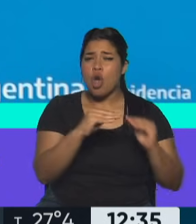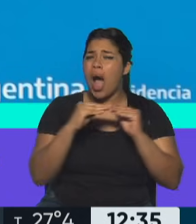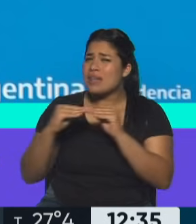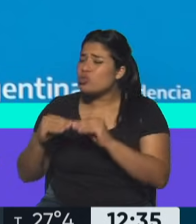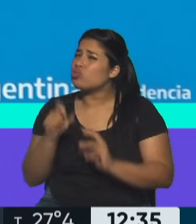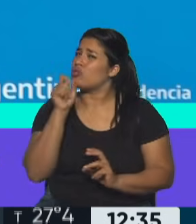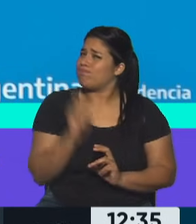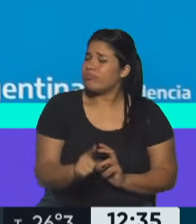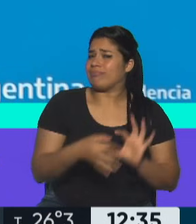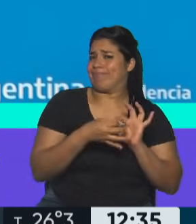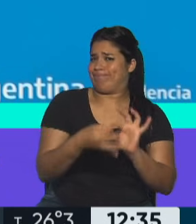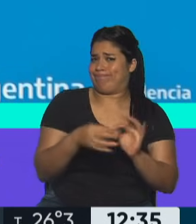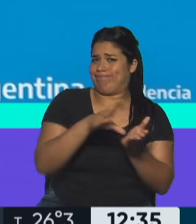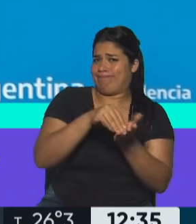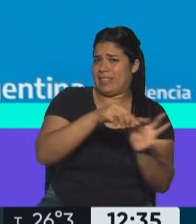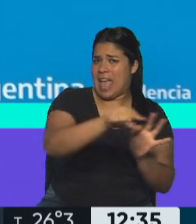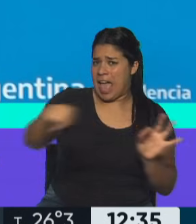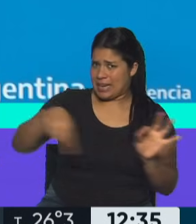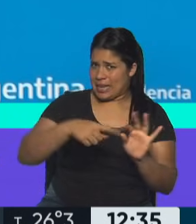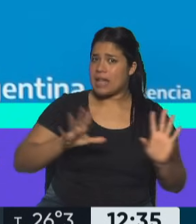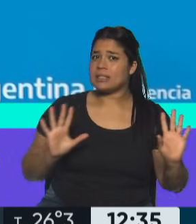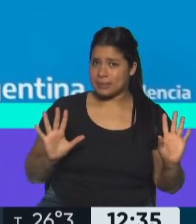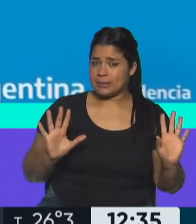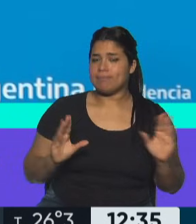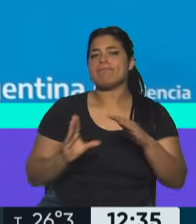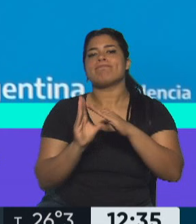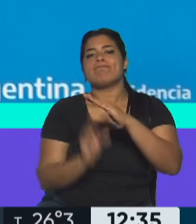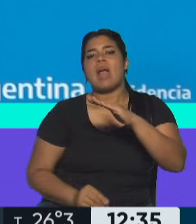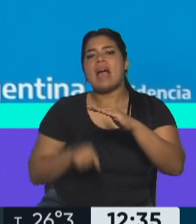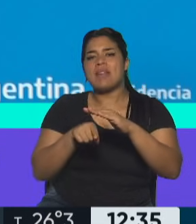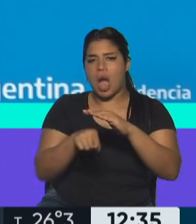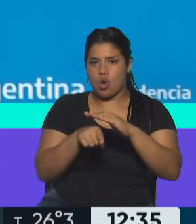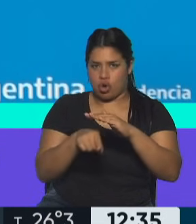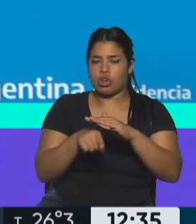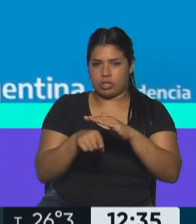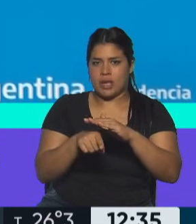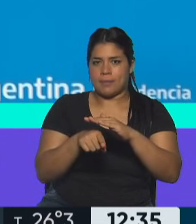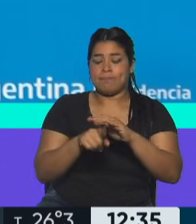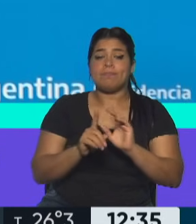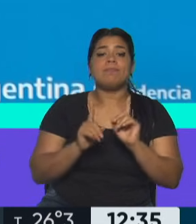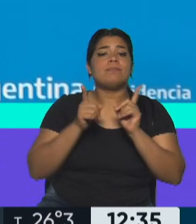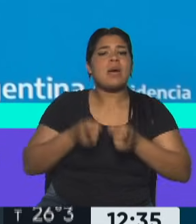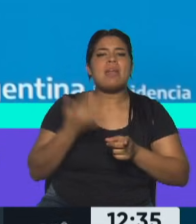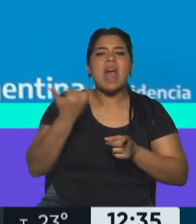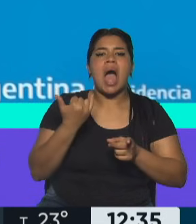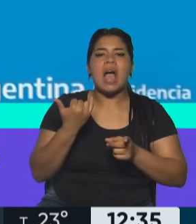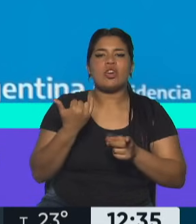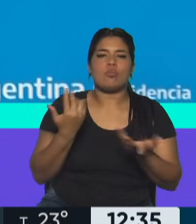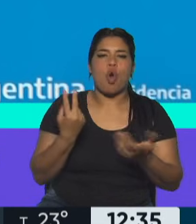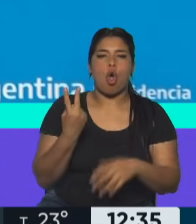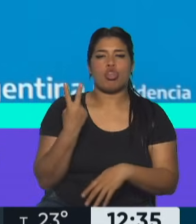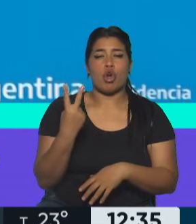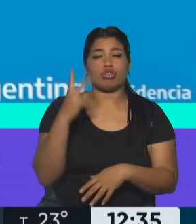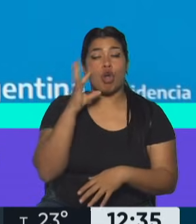en distintos puntos del país, con epicentro en la Patagonia, y a partir de posturas ambiguas como la del